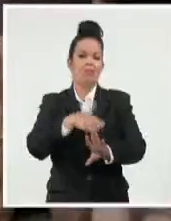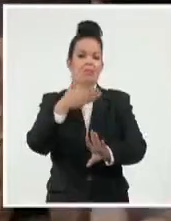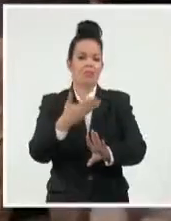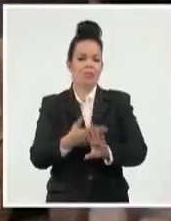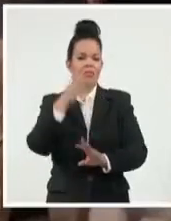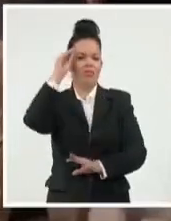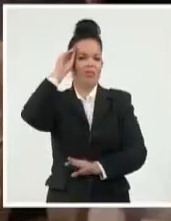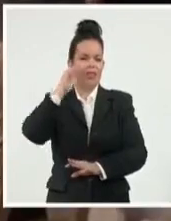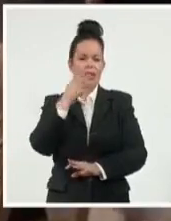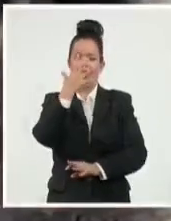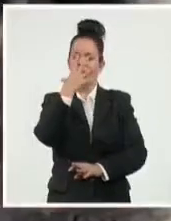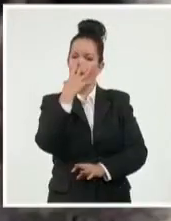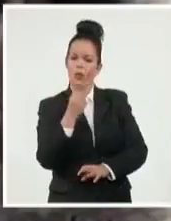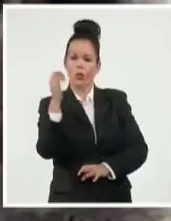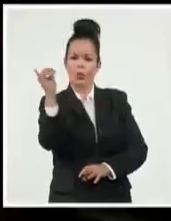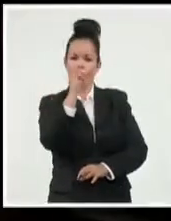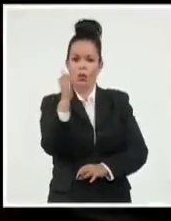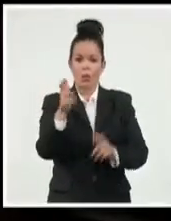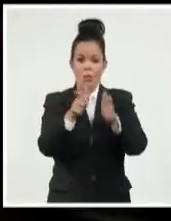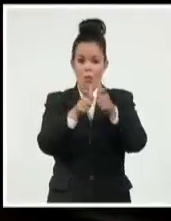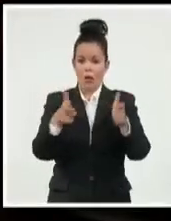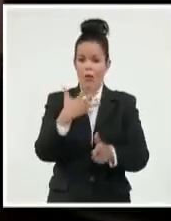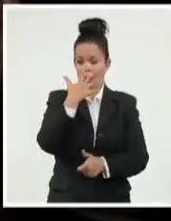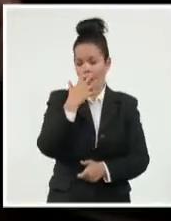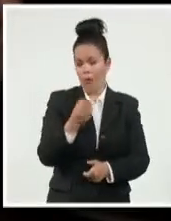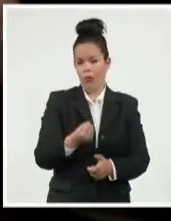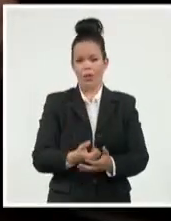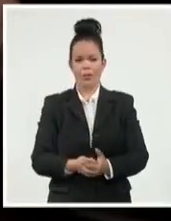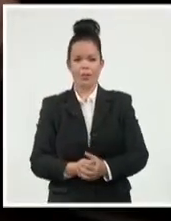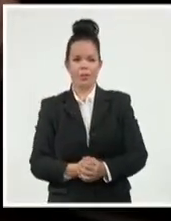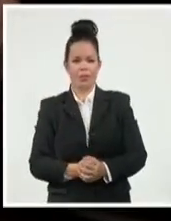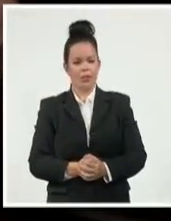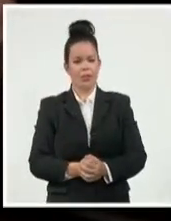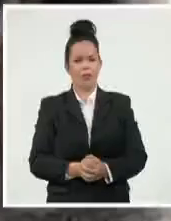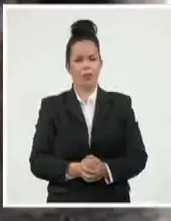aún hoy seduce a los cubanos. 26.5, toma